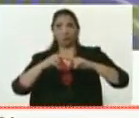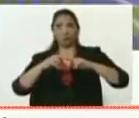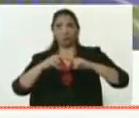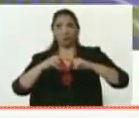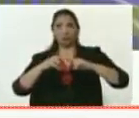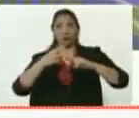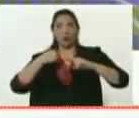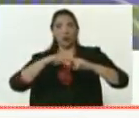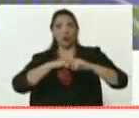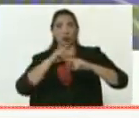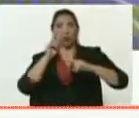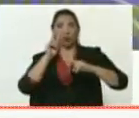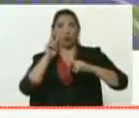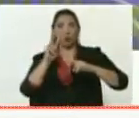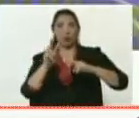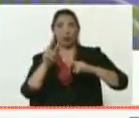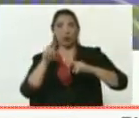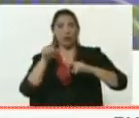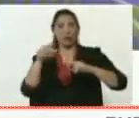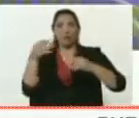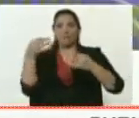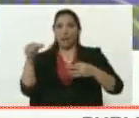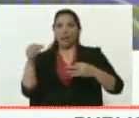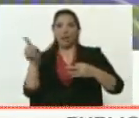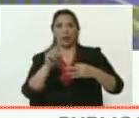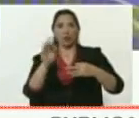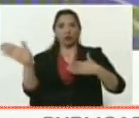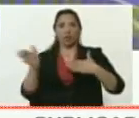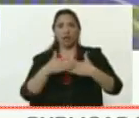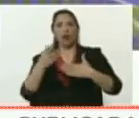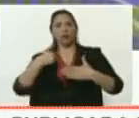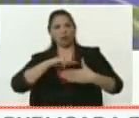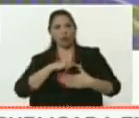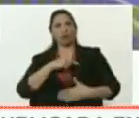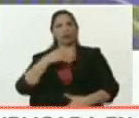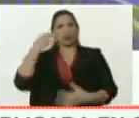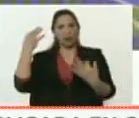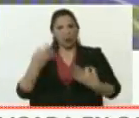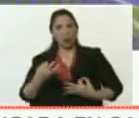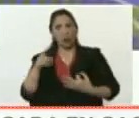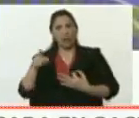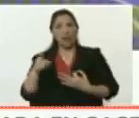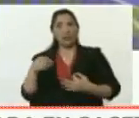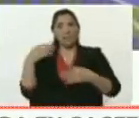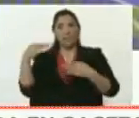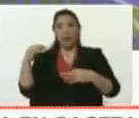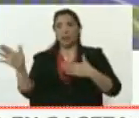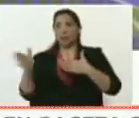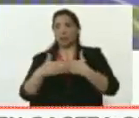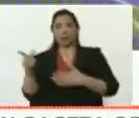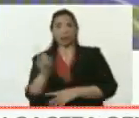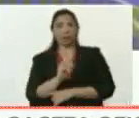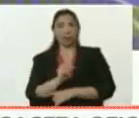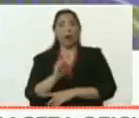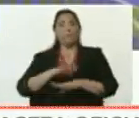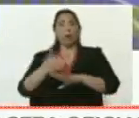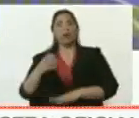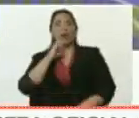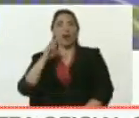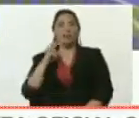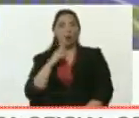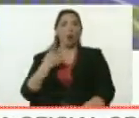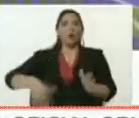Hemos dicho que esa página no está cerrada. Y estamos seguros que esa página no está cerrada, porque el presidente Evo Morales